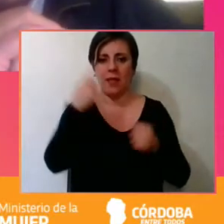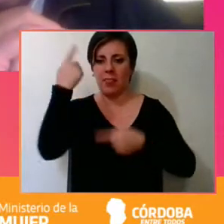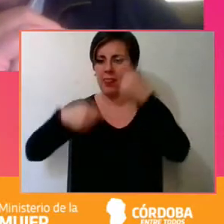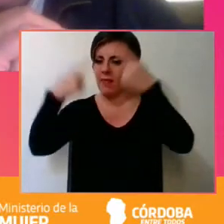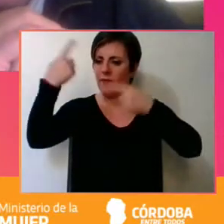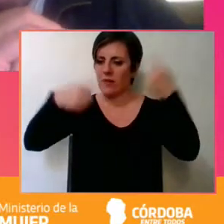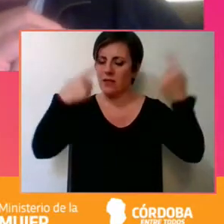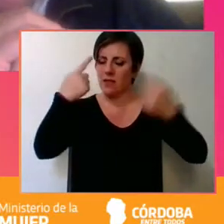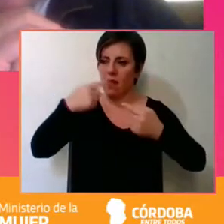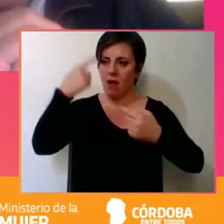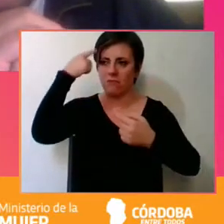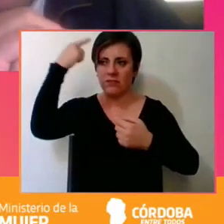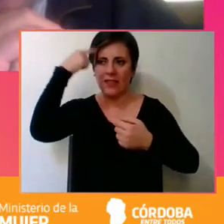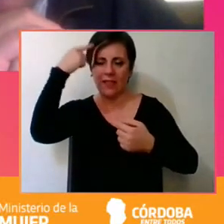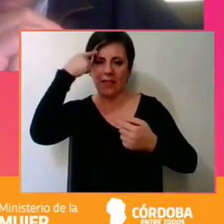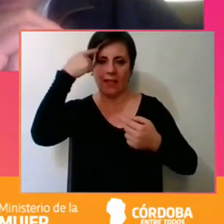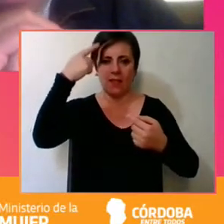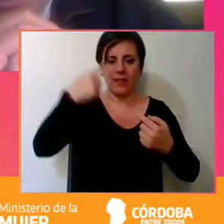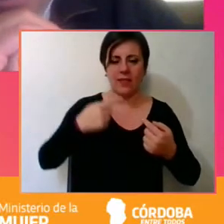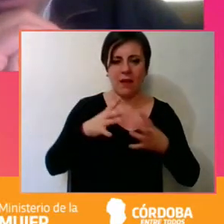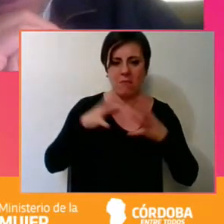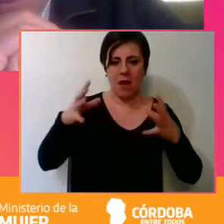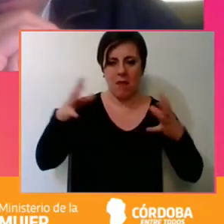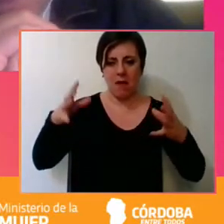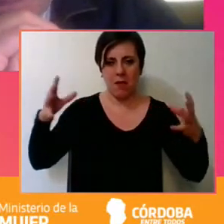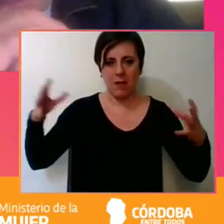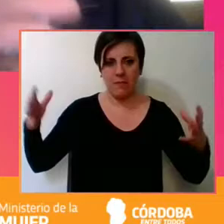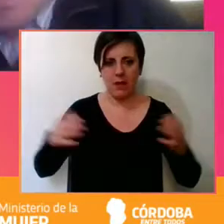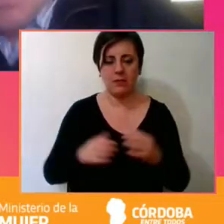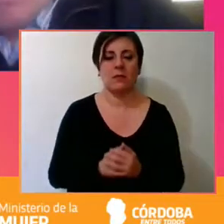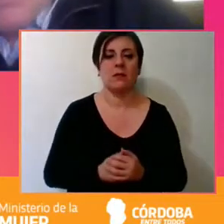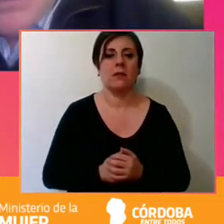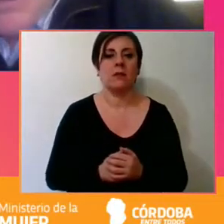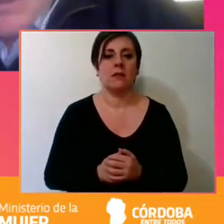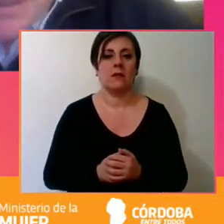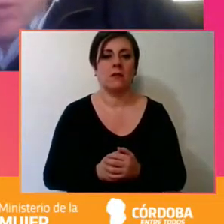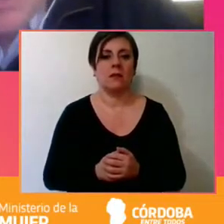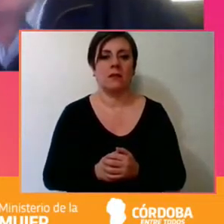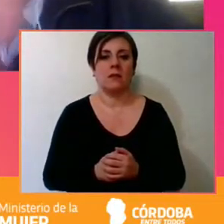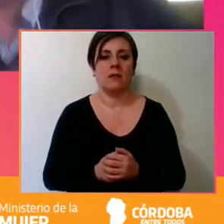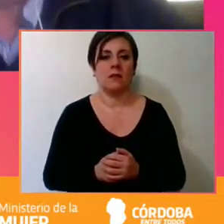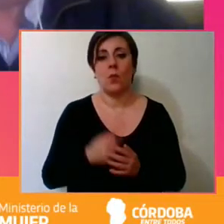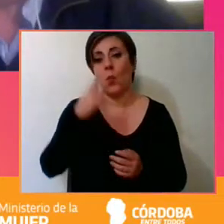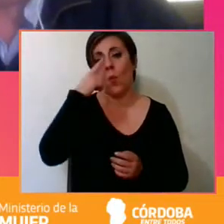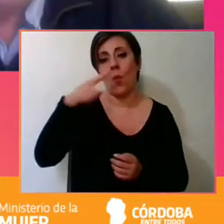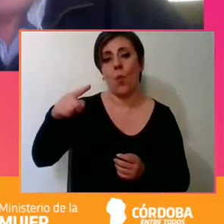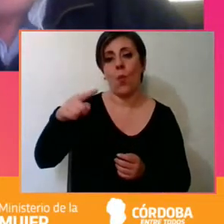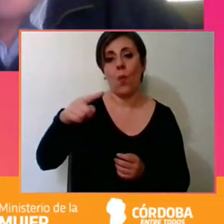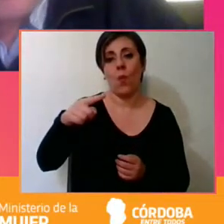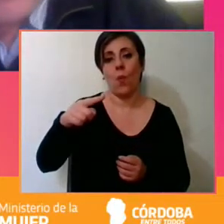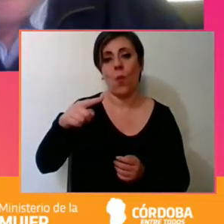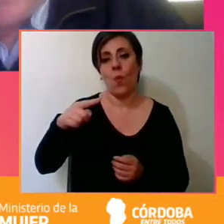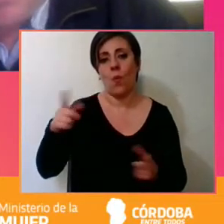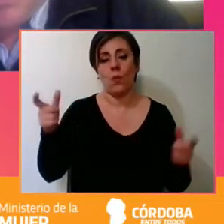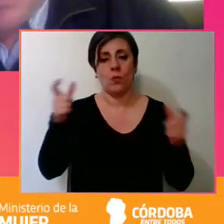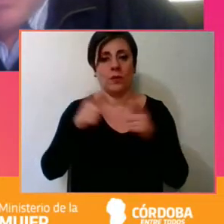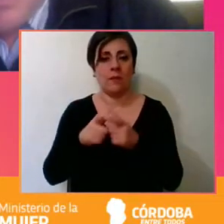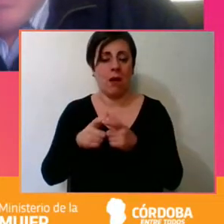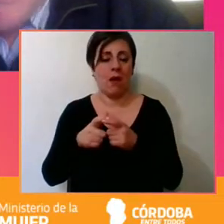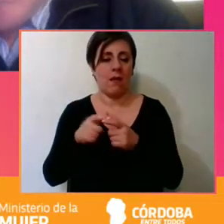iniciativas ha ido creciendo y creciendo a lo largo de los años. Yo, por decirle, en la última cumbre de las agendas locales de